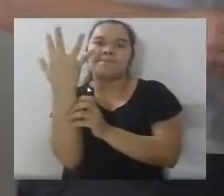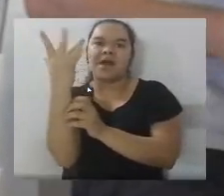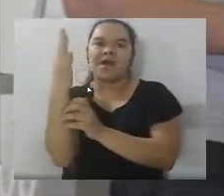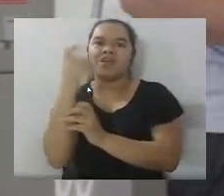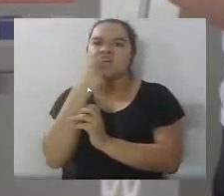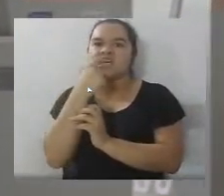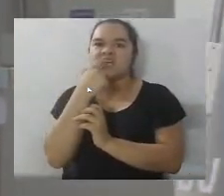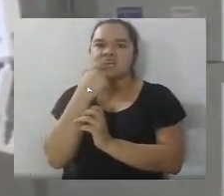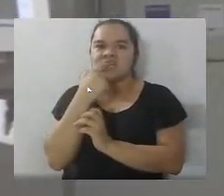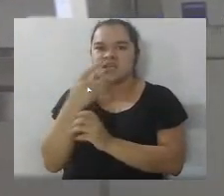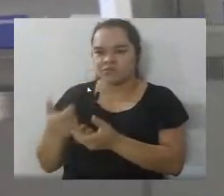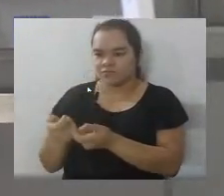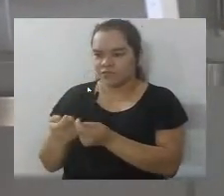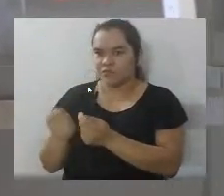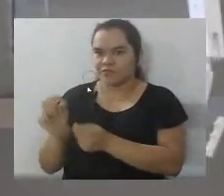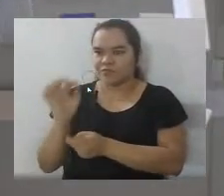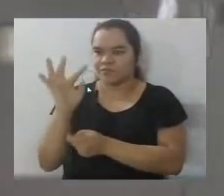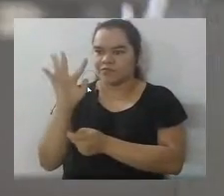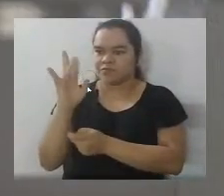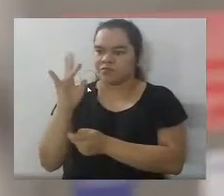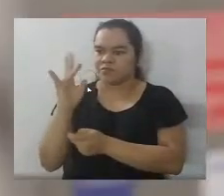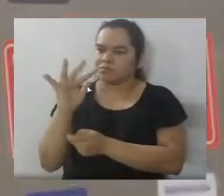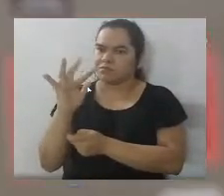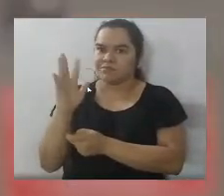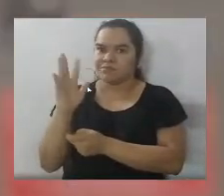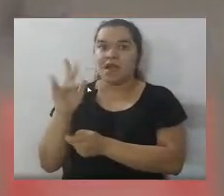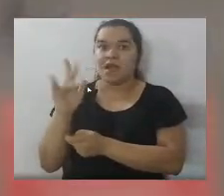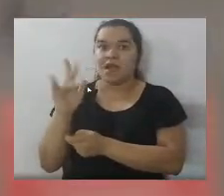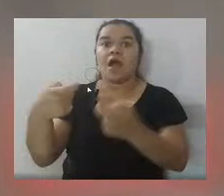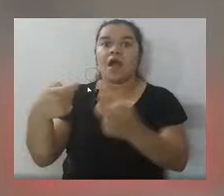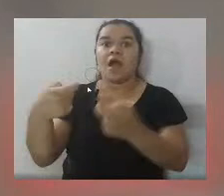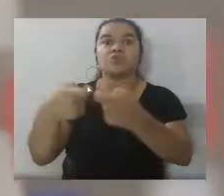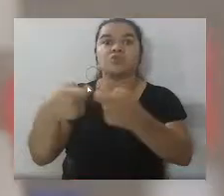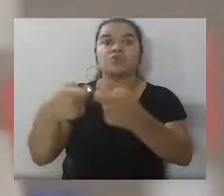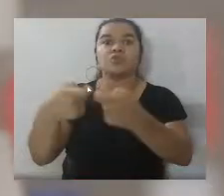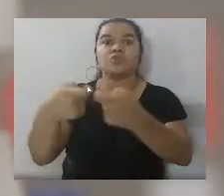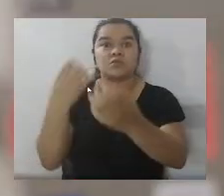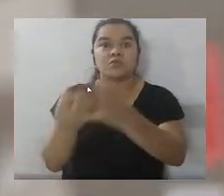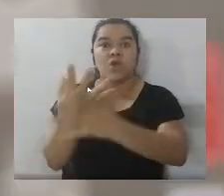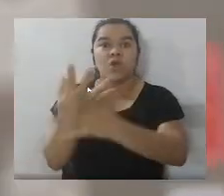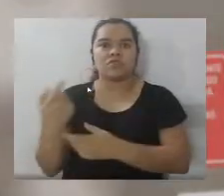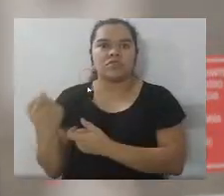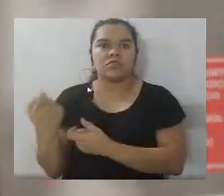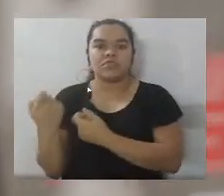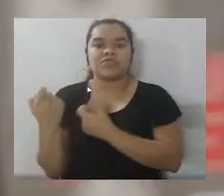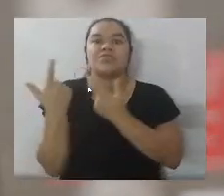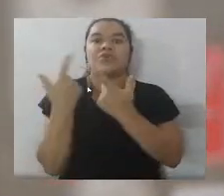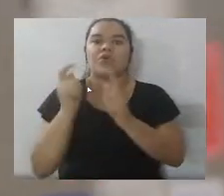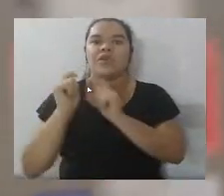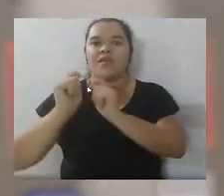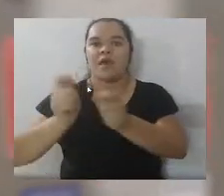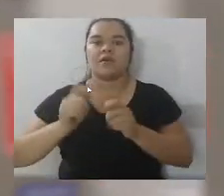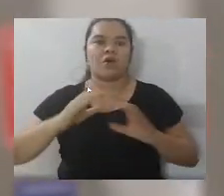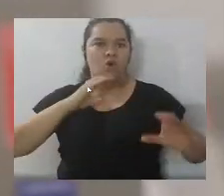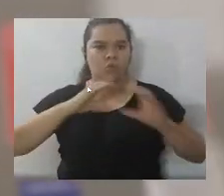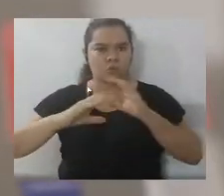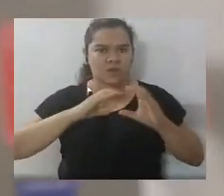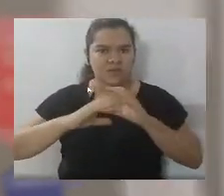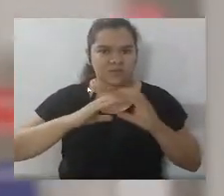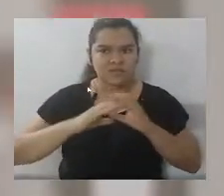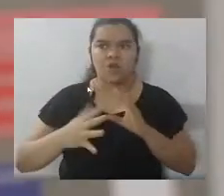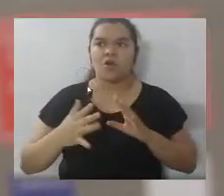mioeléctricas, para, que fueron donados a una ONG. En la parte de telecomunicaciones, la parte